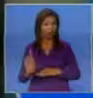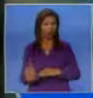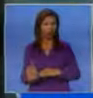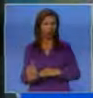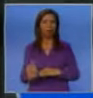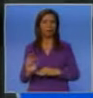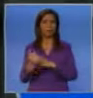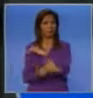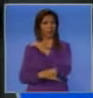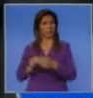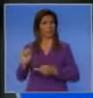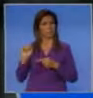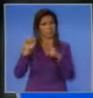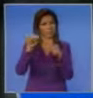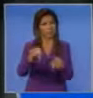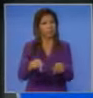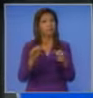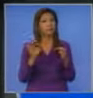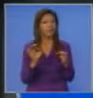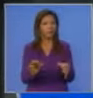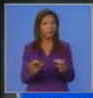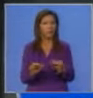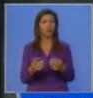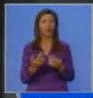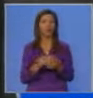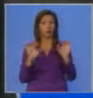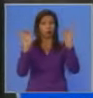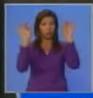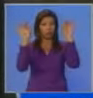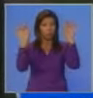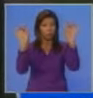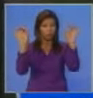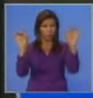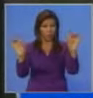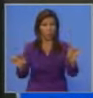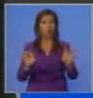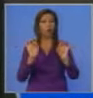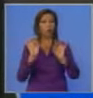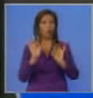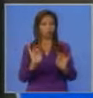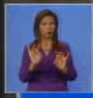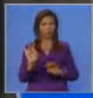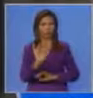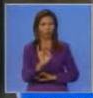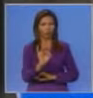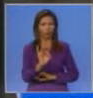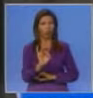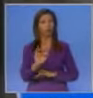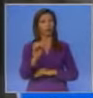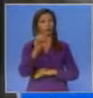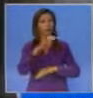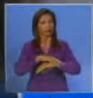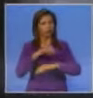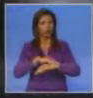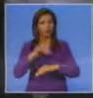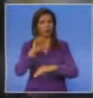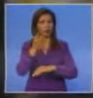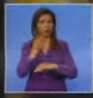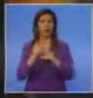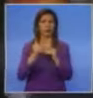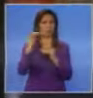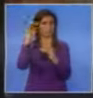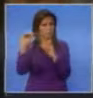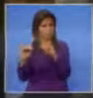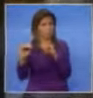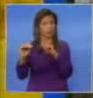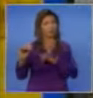la revelación de esta competición al clasificar a octavos de final por encima de Suecia y Escocia. Aquiles Martínez, hablemos